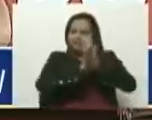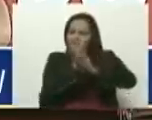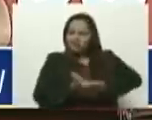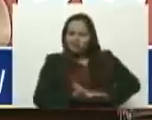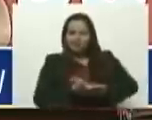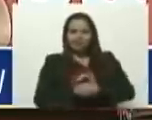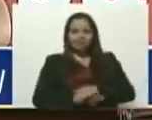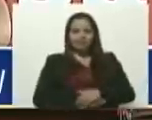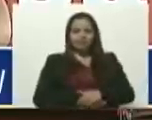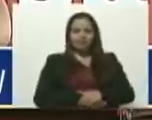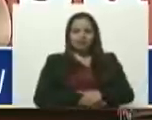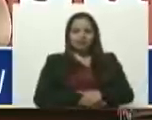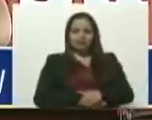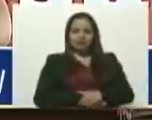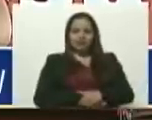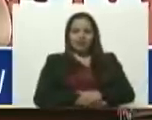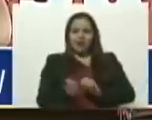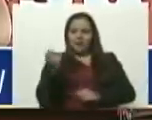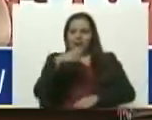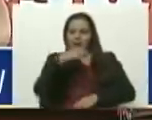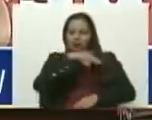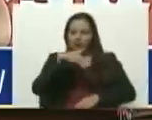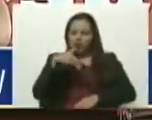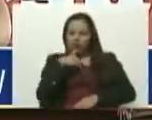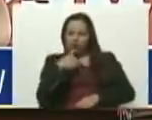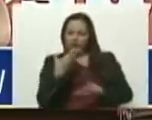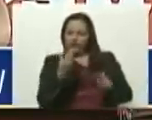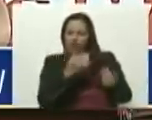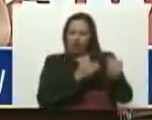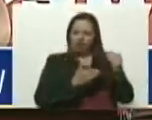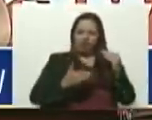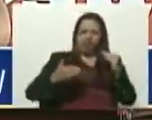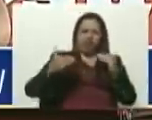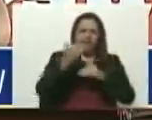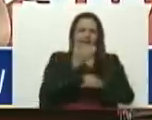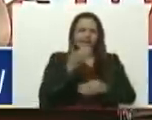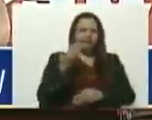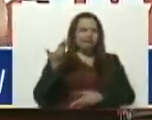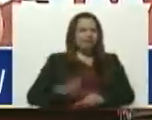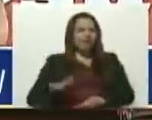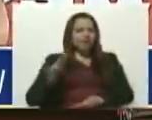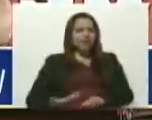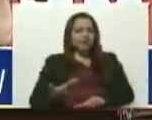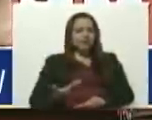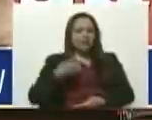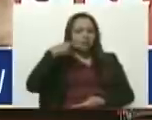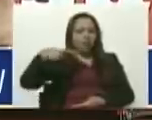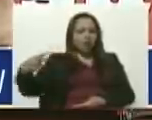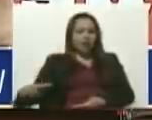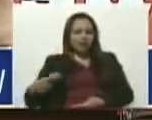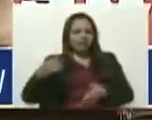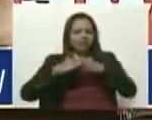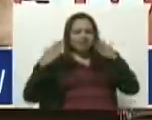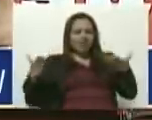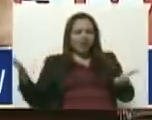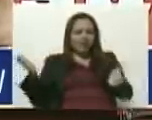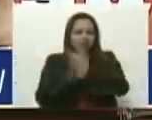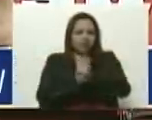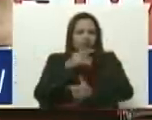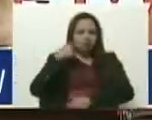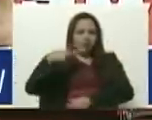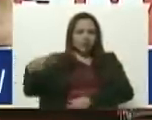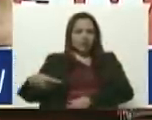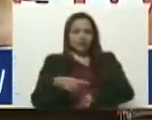mes para nosotros de altísima significación política no grandes victorias políticas